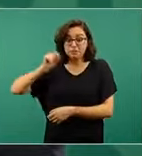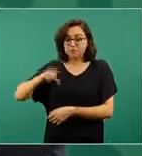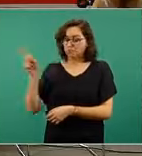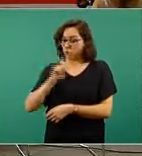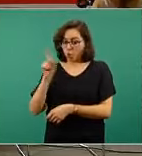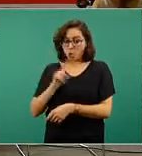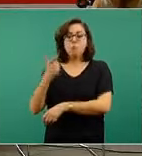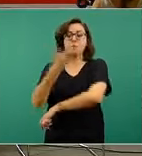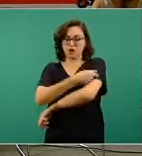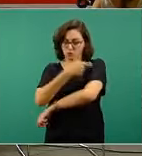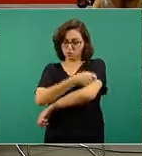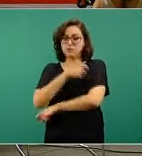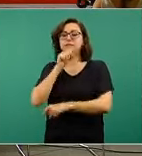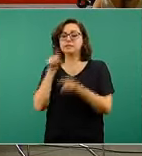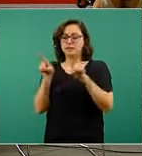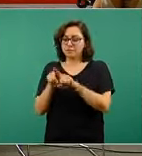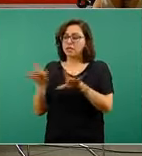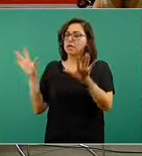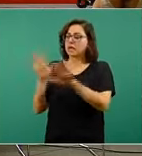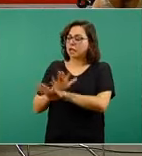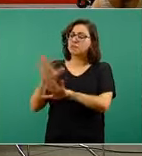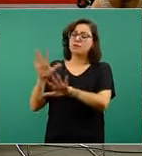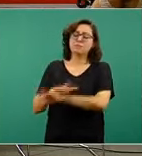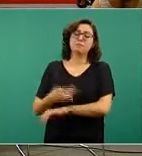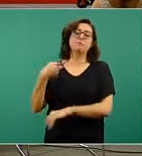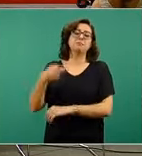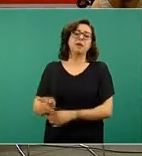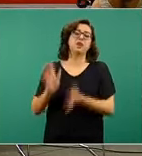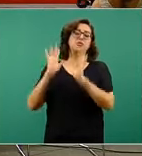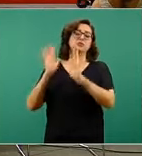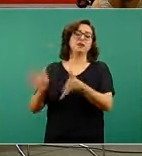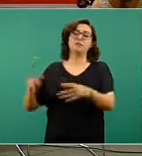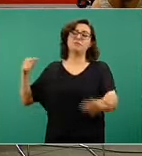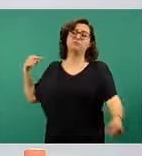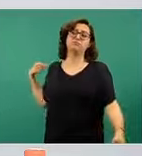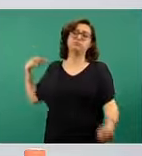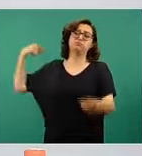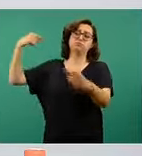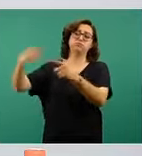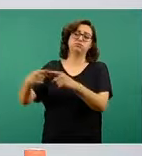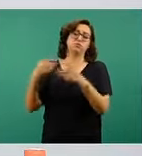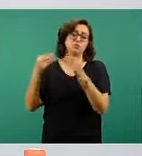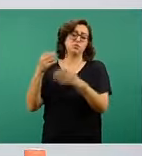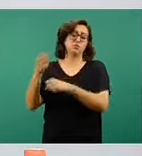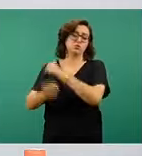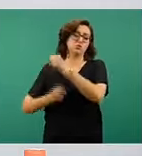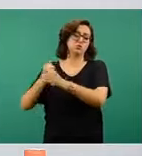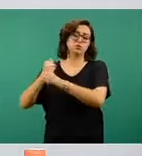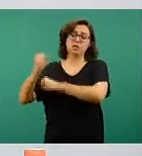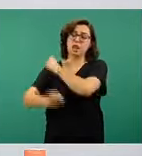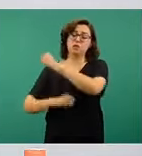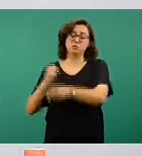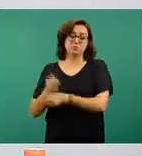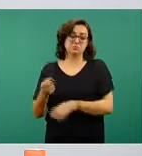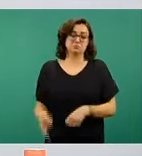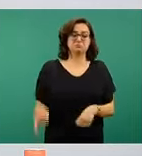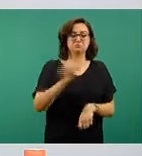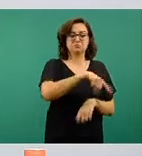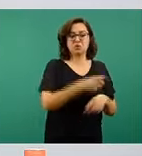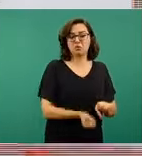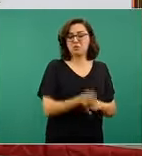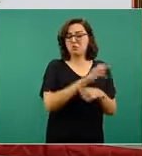se hace ya basado obviamente en una experiencia de muchos años, desde que esta vacuna se está produciendo, lo cual no se tiene todavía para la vacuna